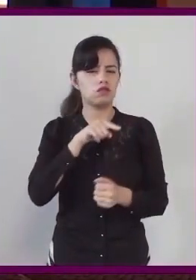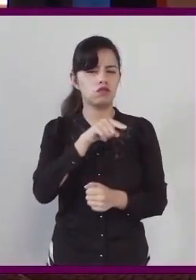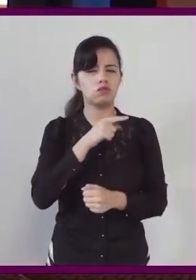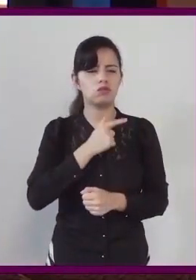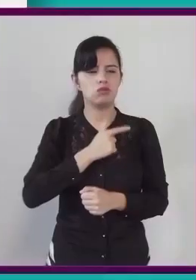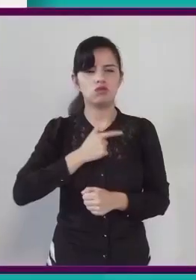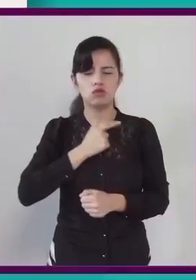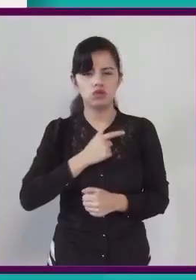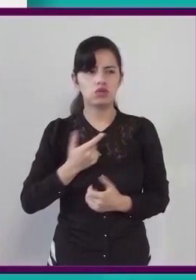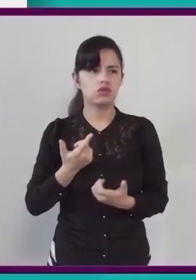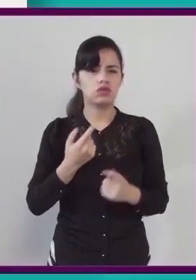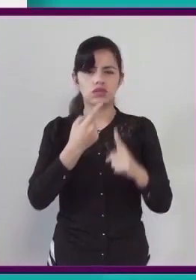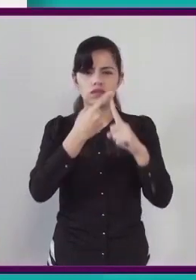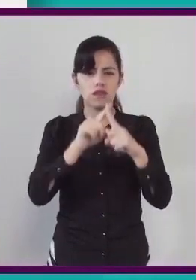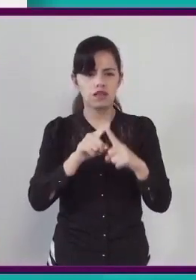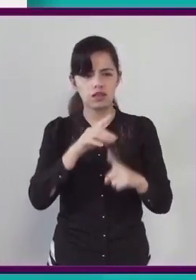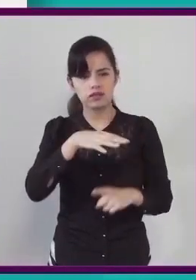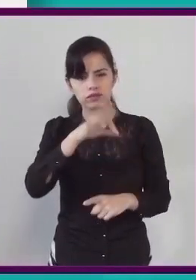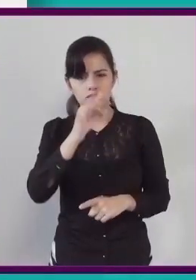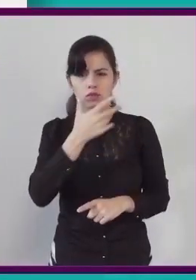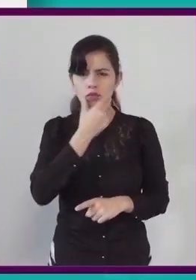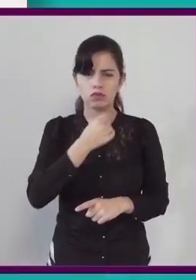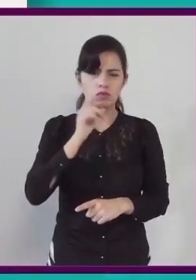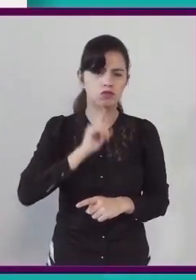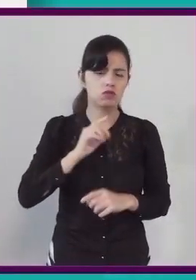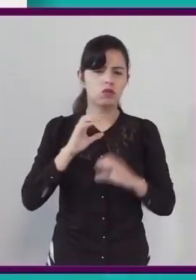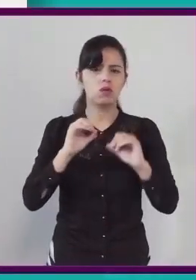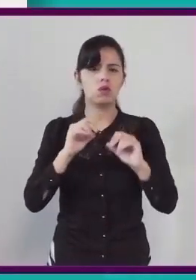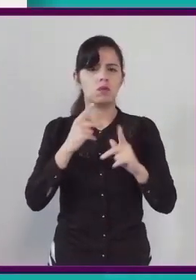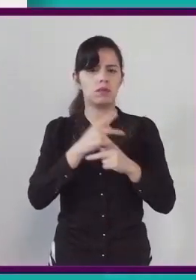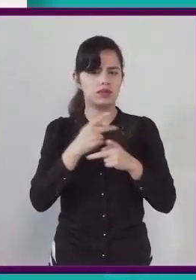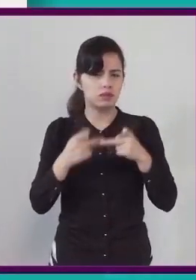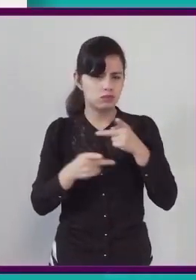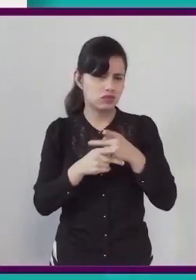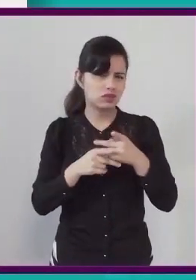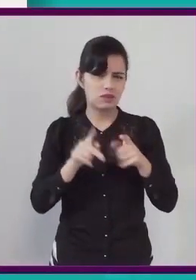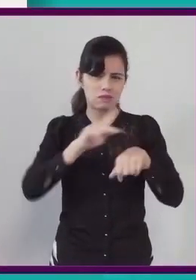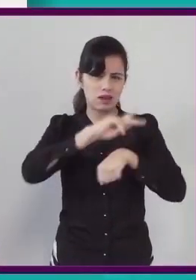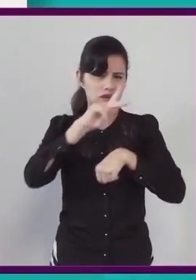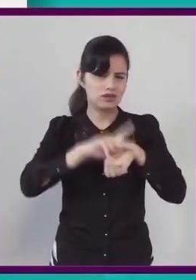¿no? O el pasaporte o la nacionalidad que tengamos,